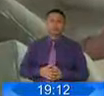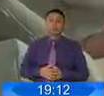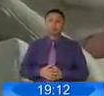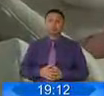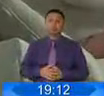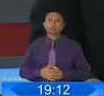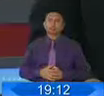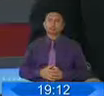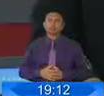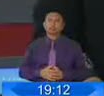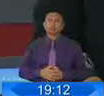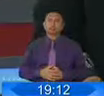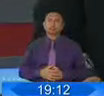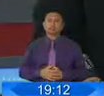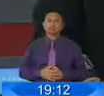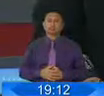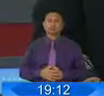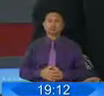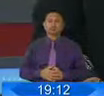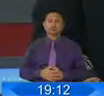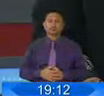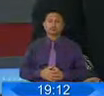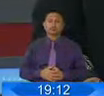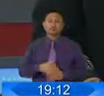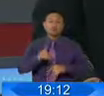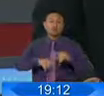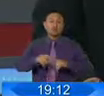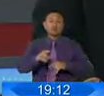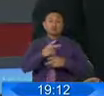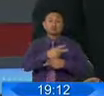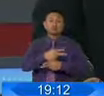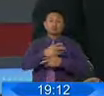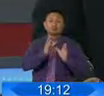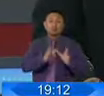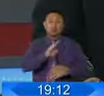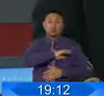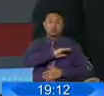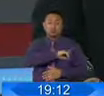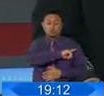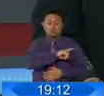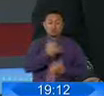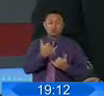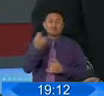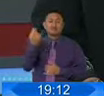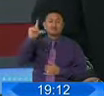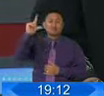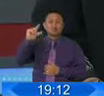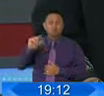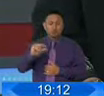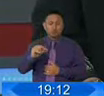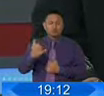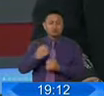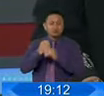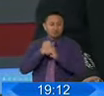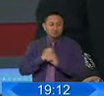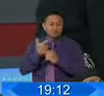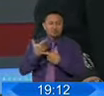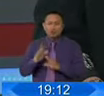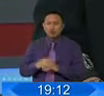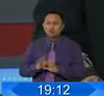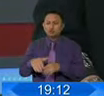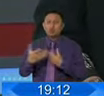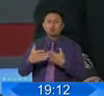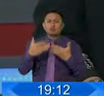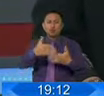Carolina Basante. De acuerdo con algunos ediles, el desfinanciamiento del municipio de Quito obliga a buscar créditos para